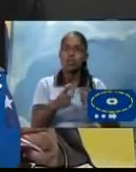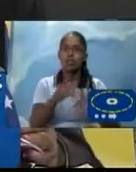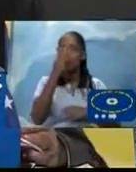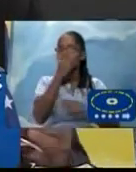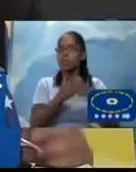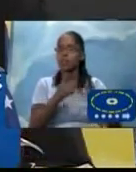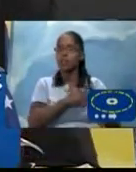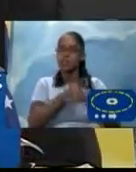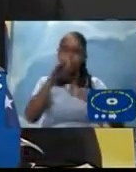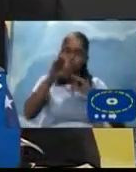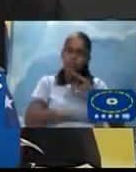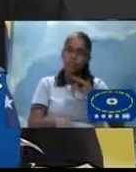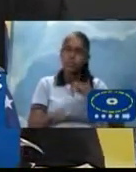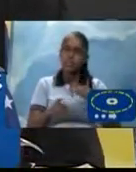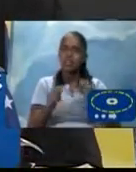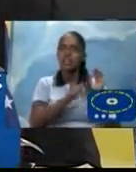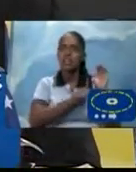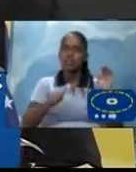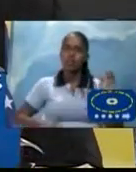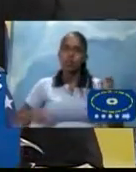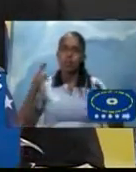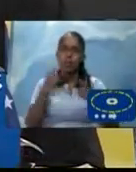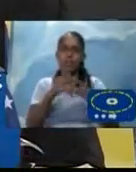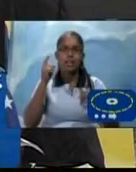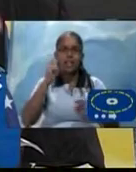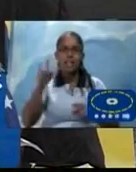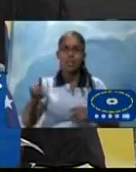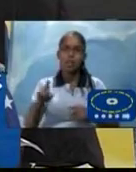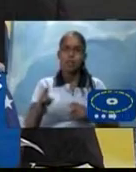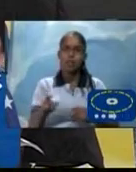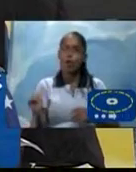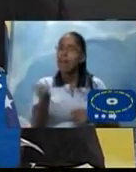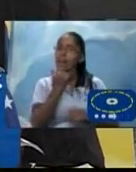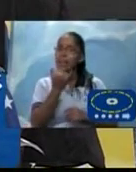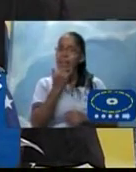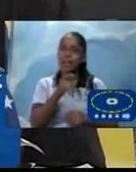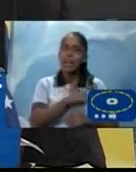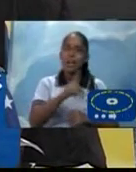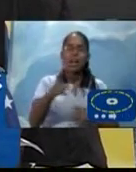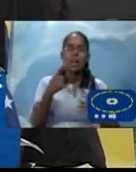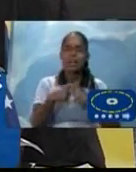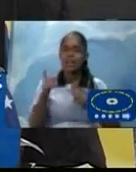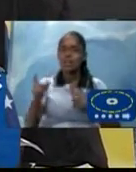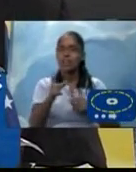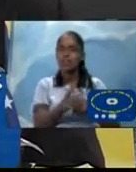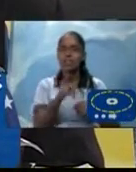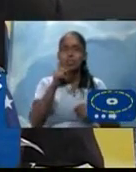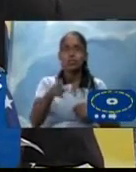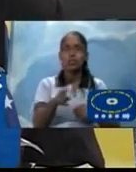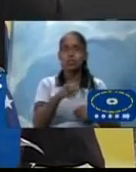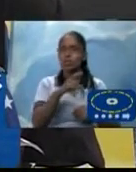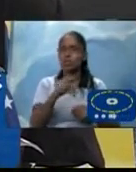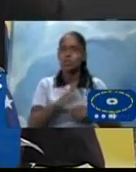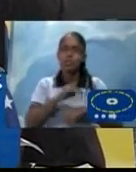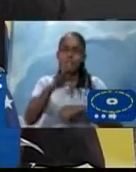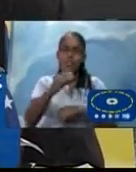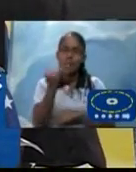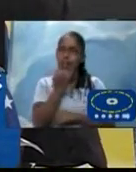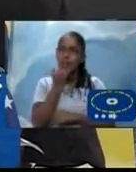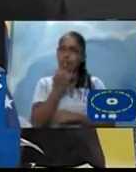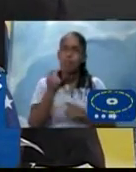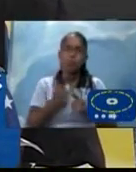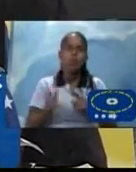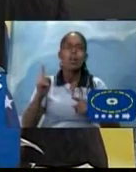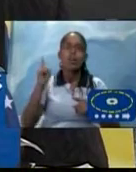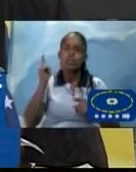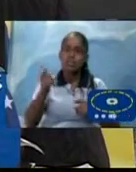mitad del precio. Que el Señor reprenda al diablo, engañando a los ingenuos. Usted no se deje engañar. Por ahí me llegó